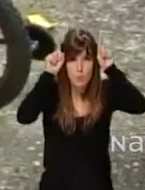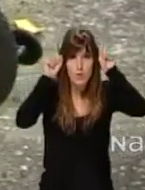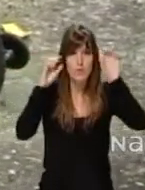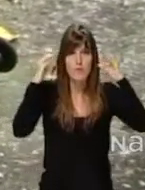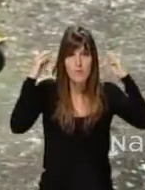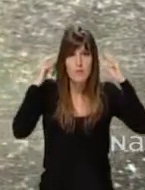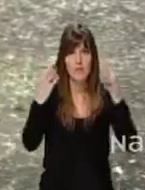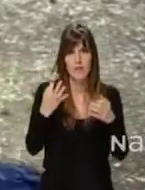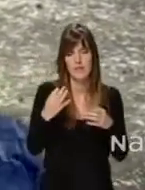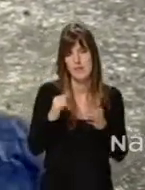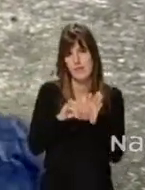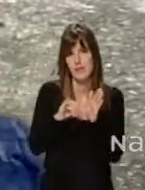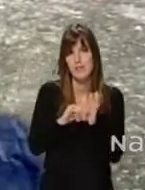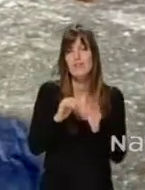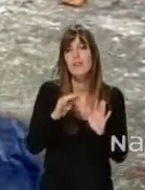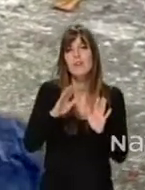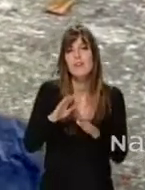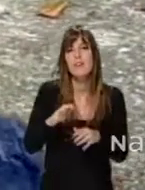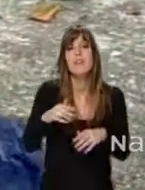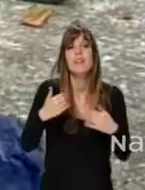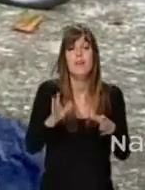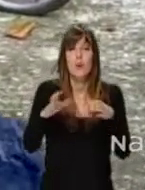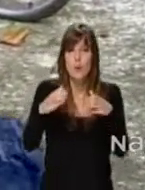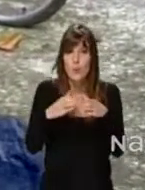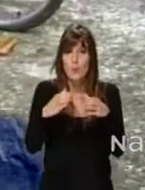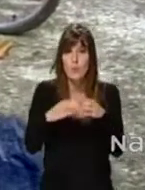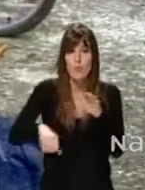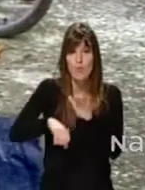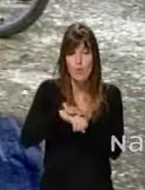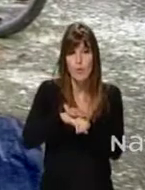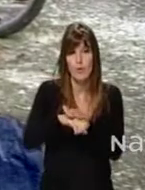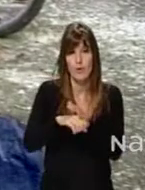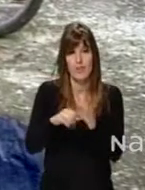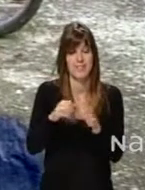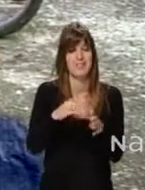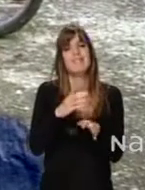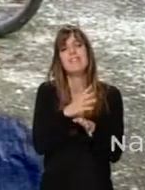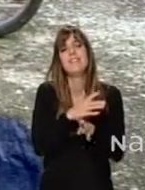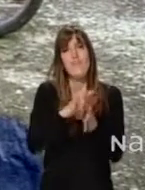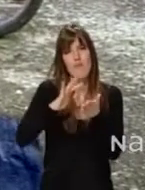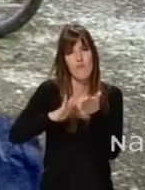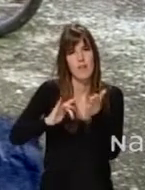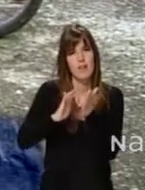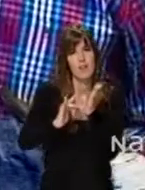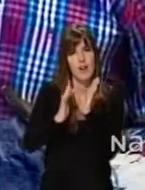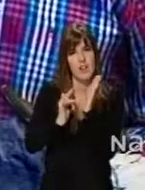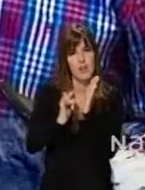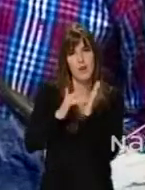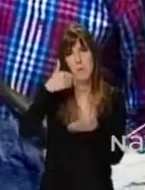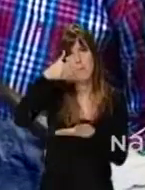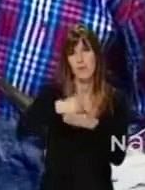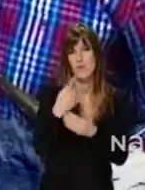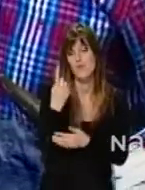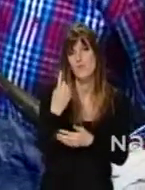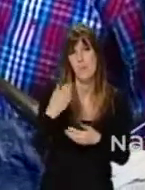vendí fue a Toledo. ¿Sabes a dónde se llevaron uno? Los jugadores del Valencia se llevaron uno de... ¿De aquí? ¿De Burro? Los jugadores del Valencia se llevaron uno.